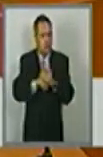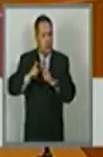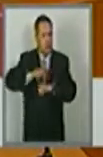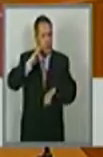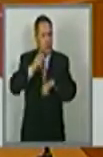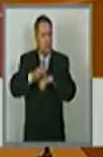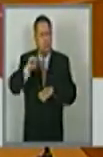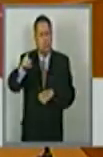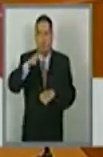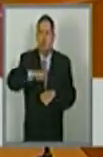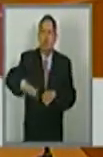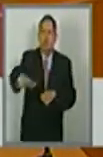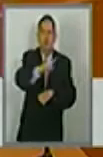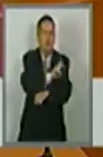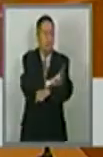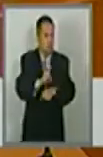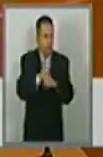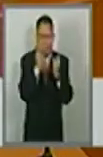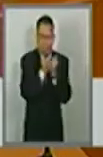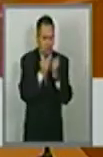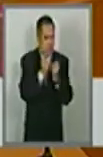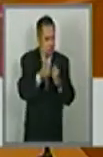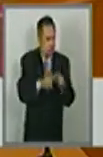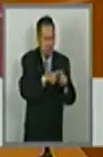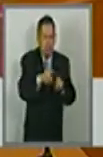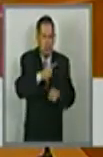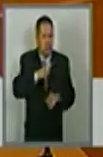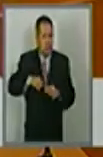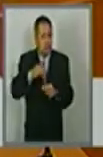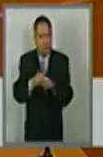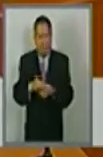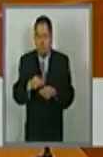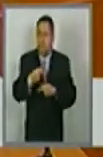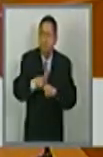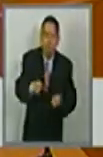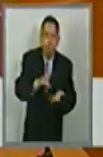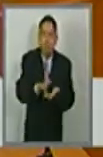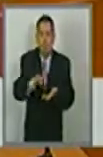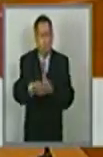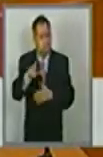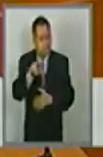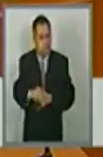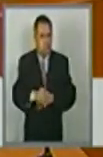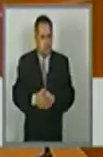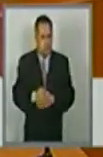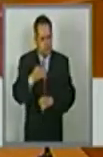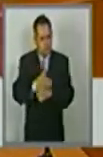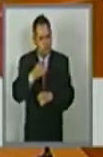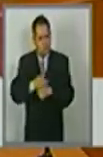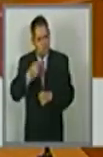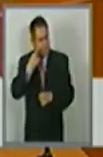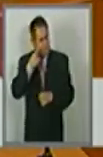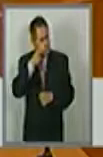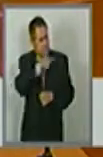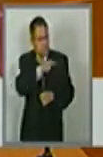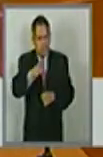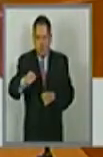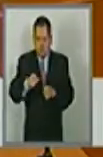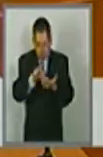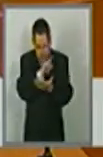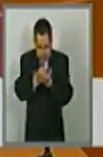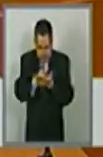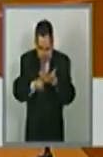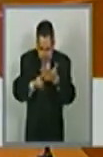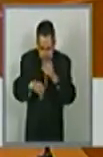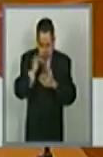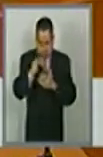autoridad y por el resto de las delegaciones. Es frecuente en estos días y se ha usado los medios legales que la propia